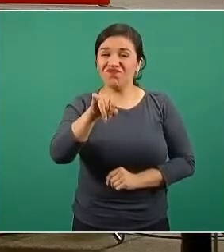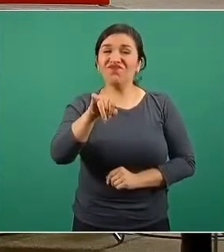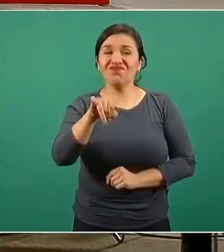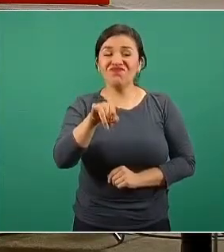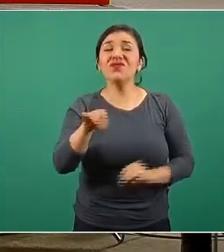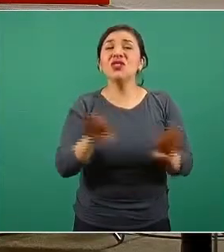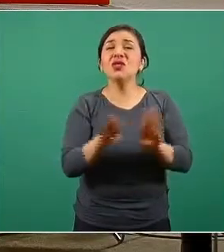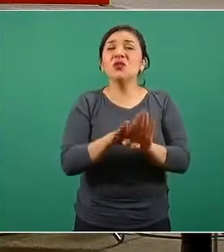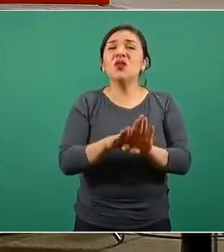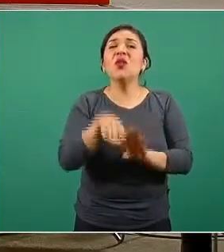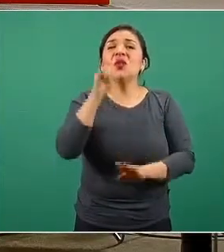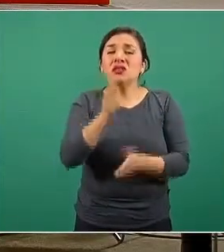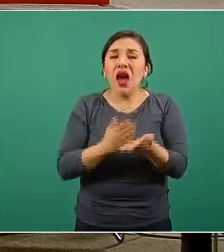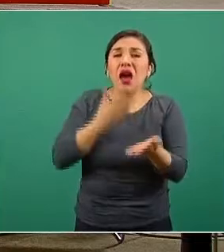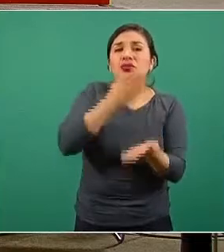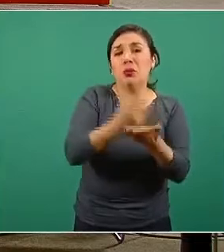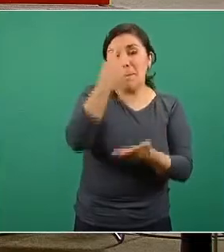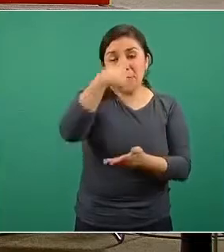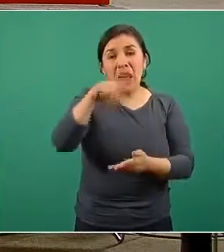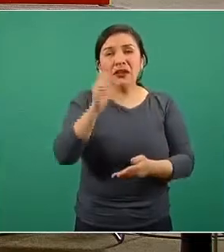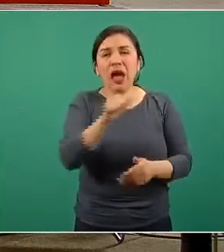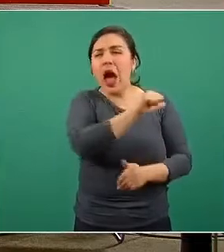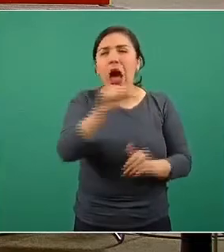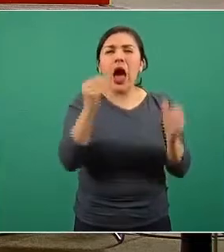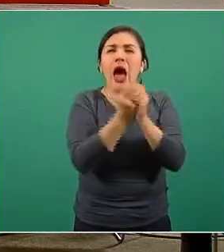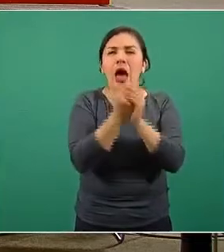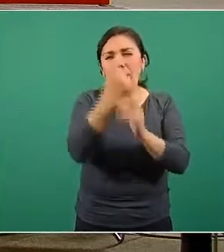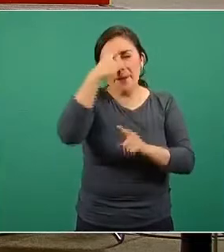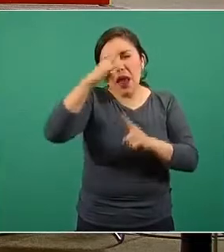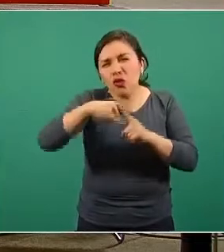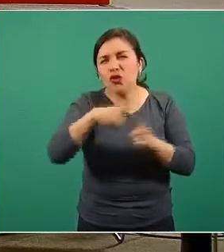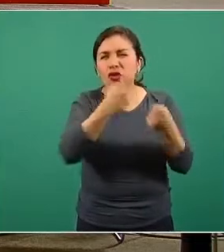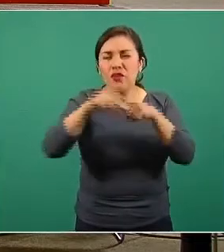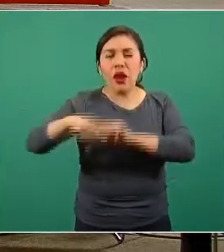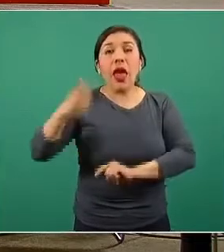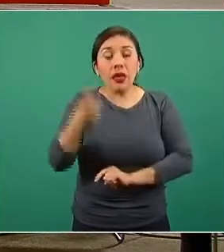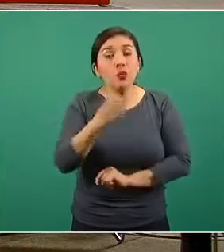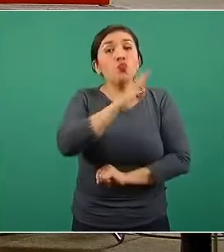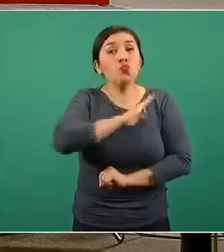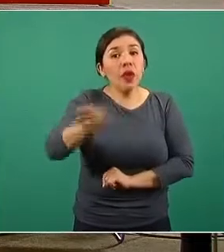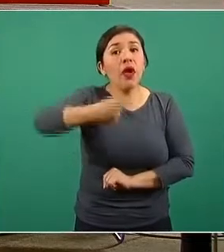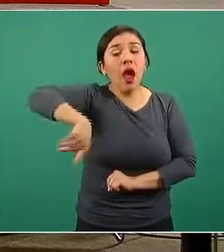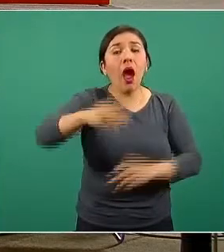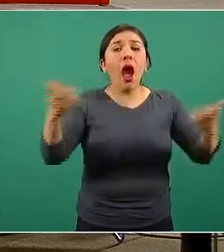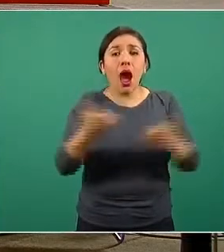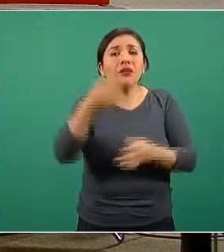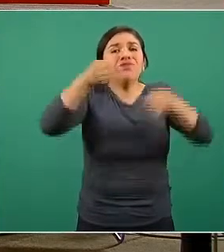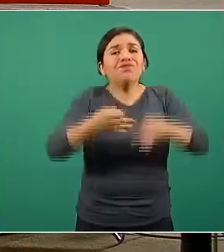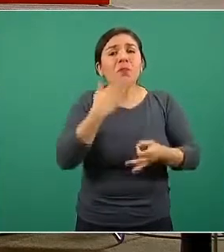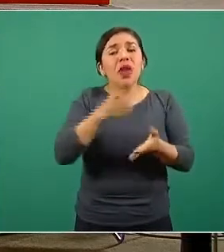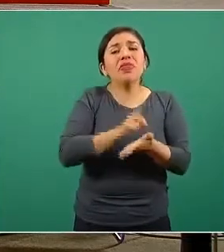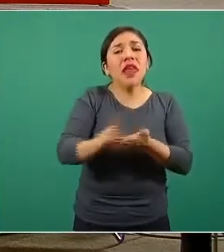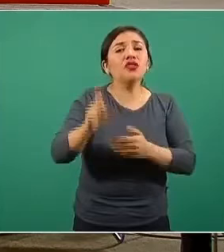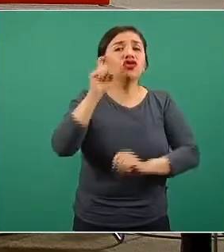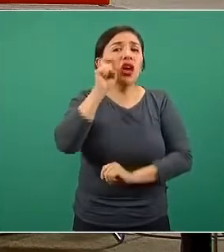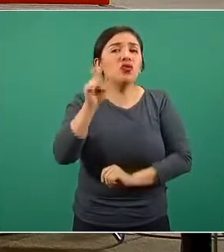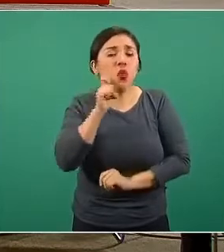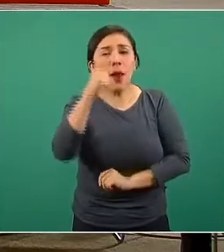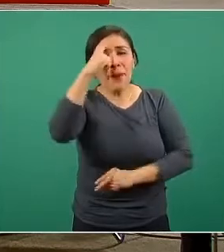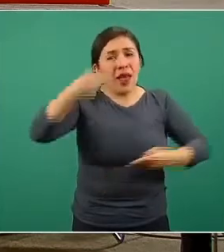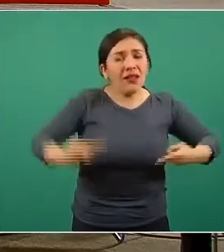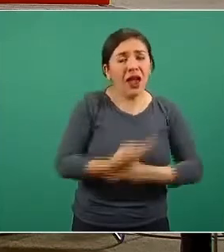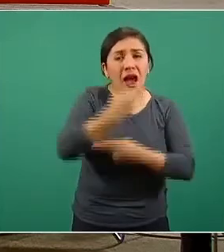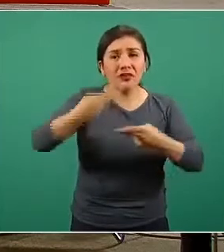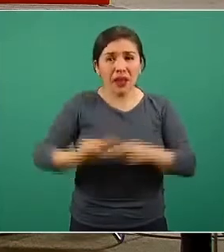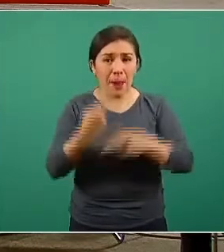el acceso a los métodos anticonceptivos permite tener un ejercicio de los derechos sexuales y